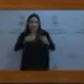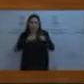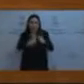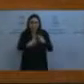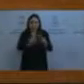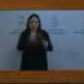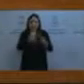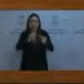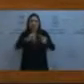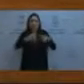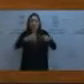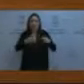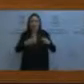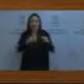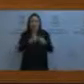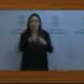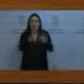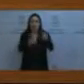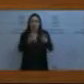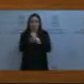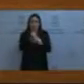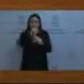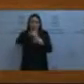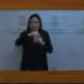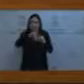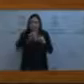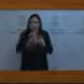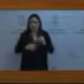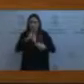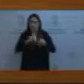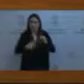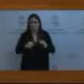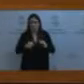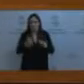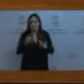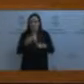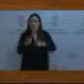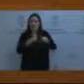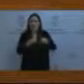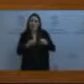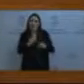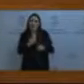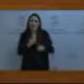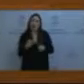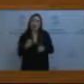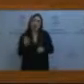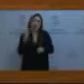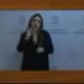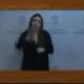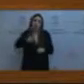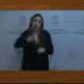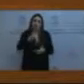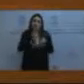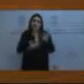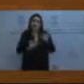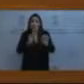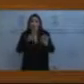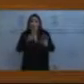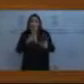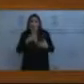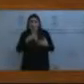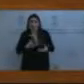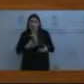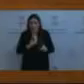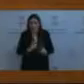asturiana y que se negocie, decía el texto original, entre otros puntos, el incremento del complemento específico no actualizado y cualquier otra reivindicación